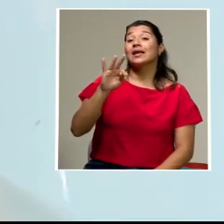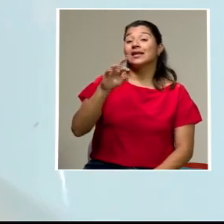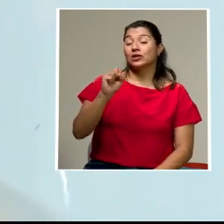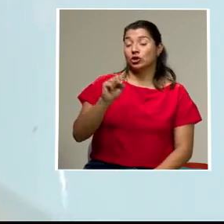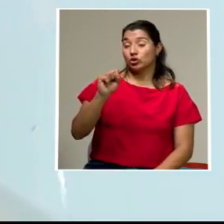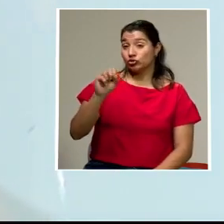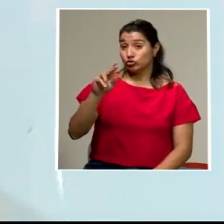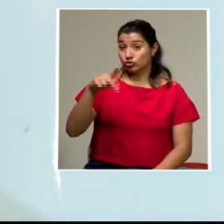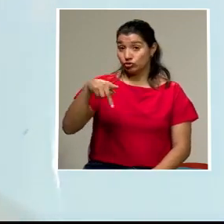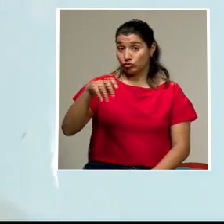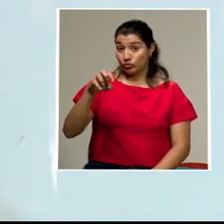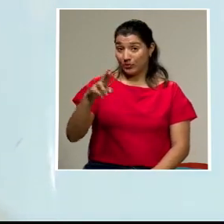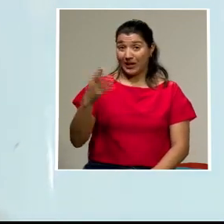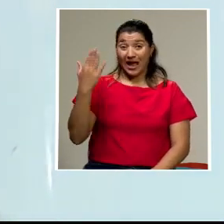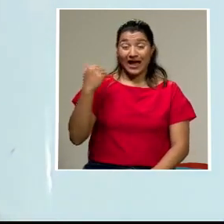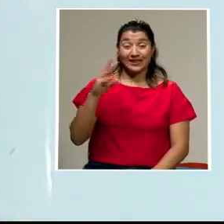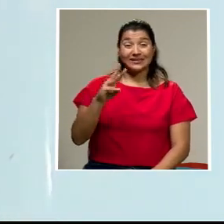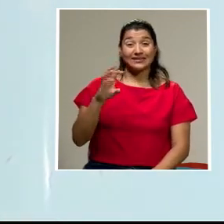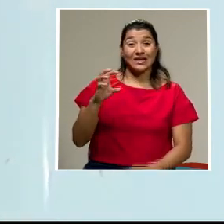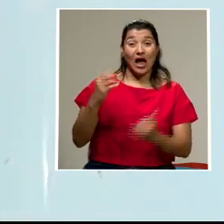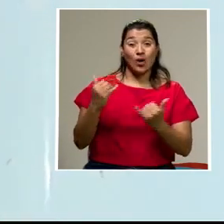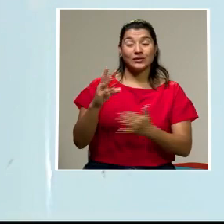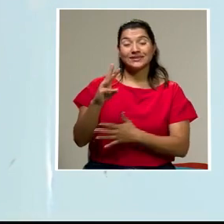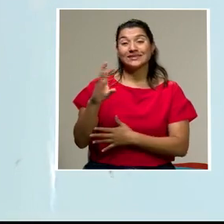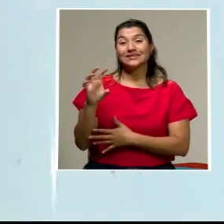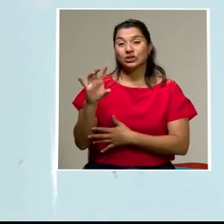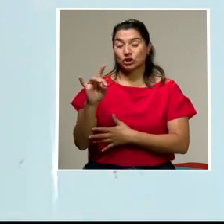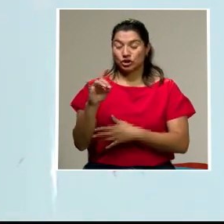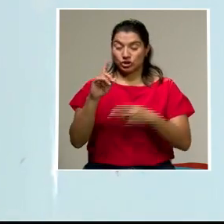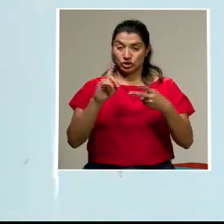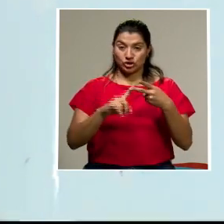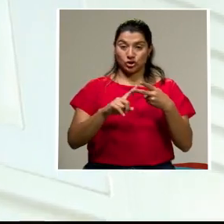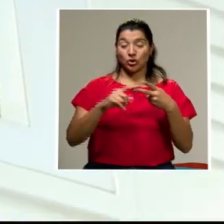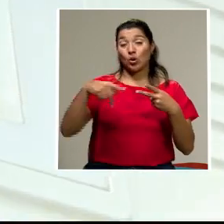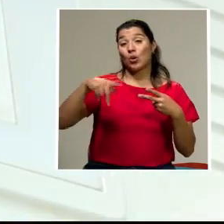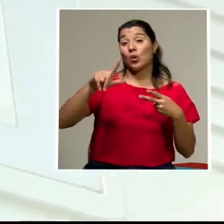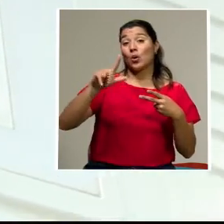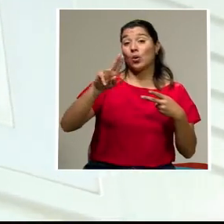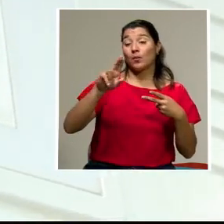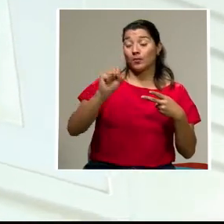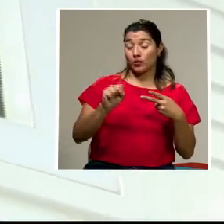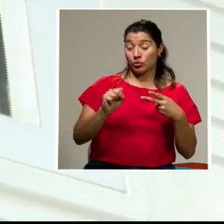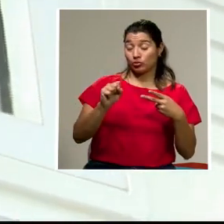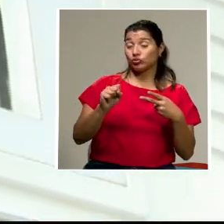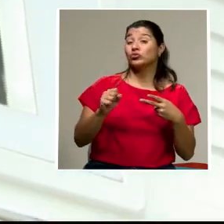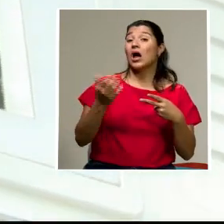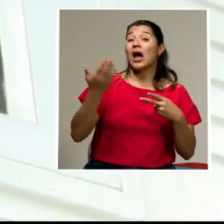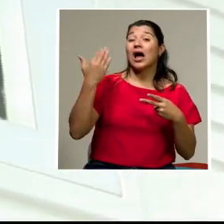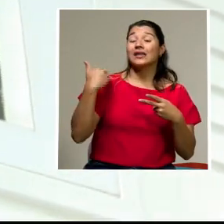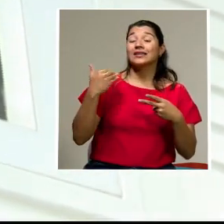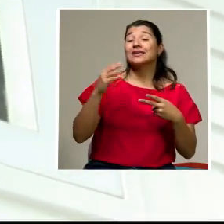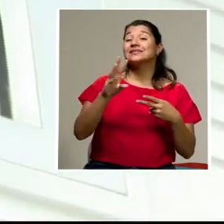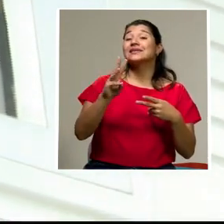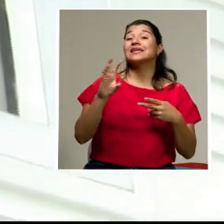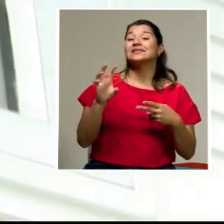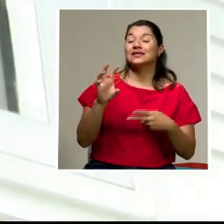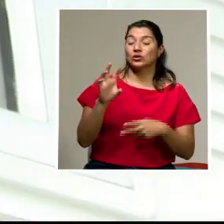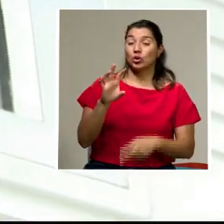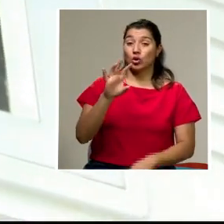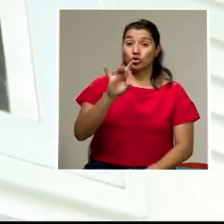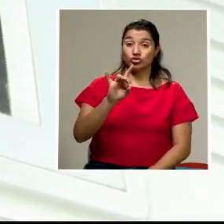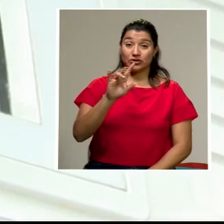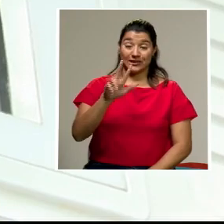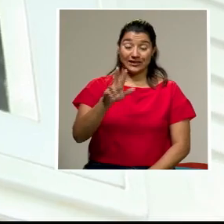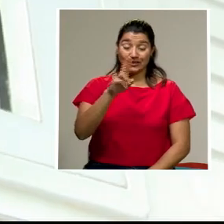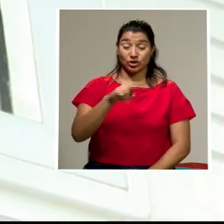pasaría de 700 a 708 colones, mientras que la gasolina Plus 91 pasaría de